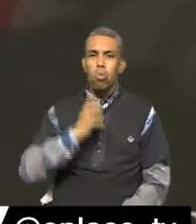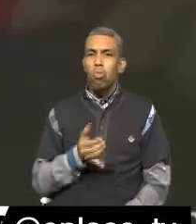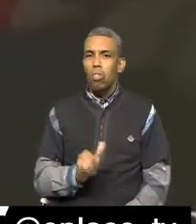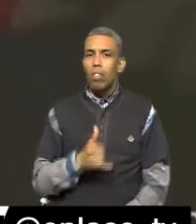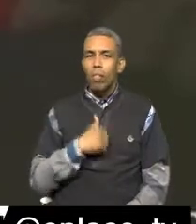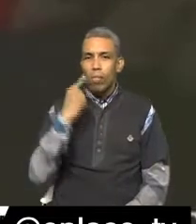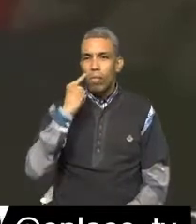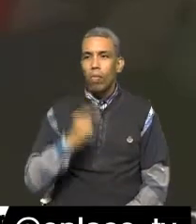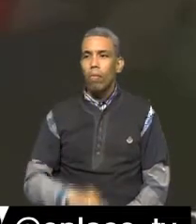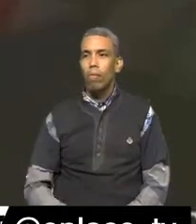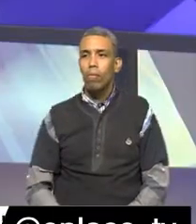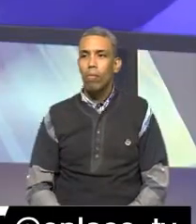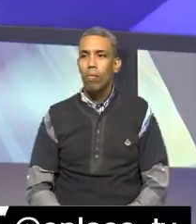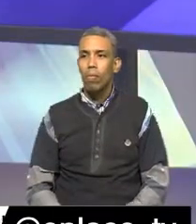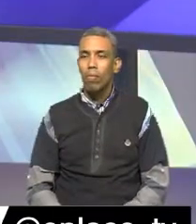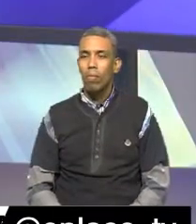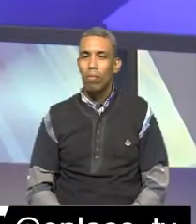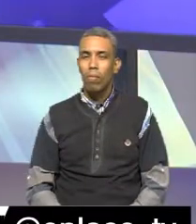Bermeja.